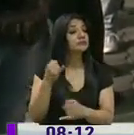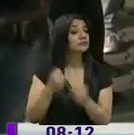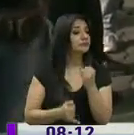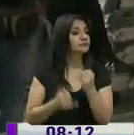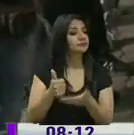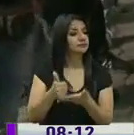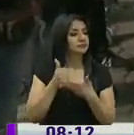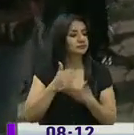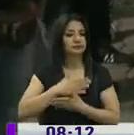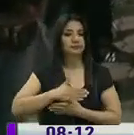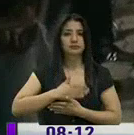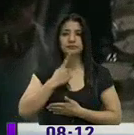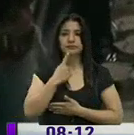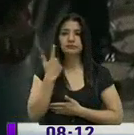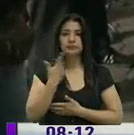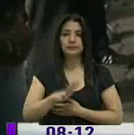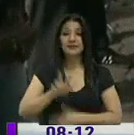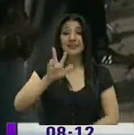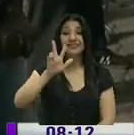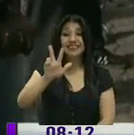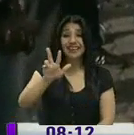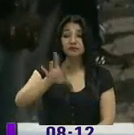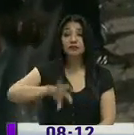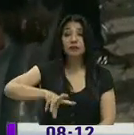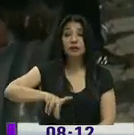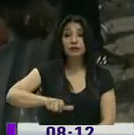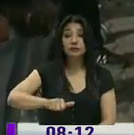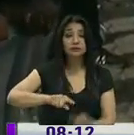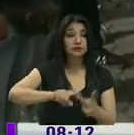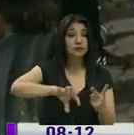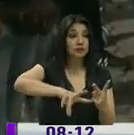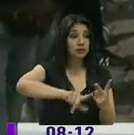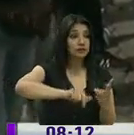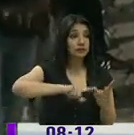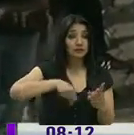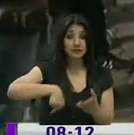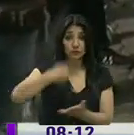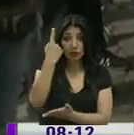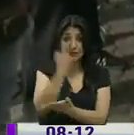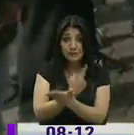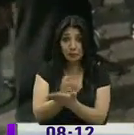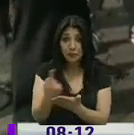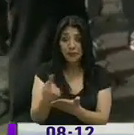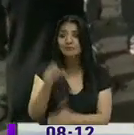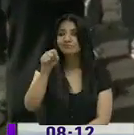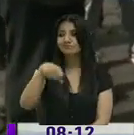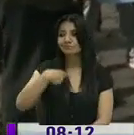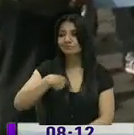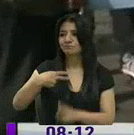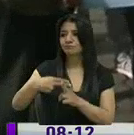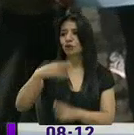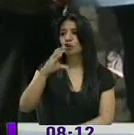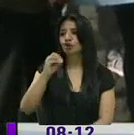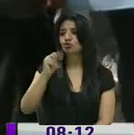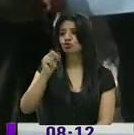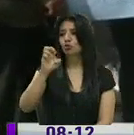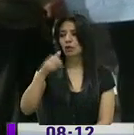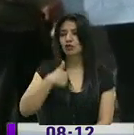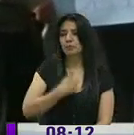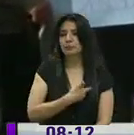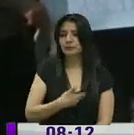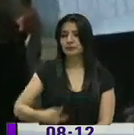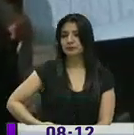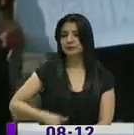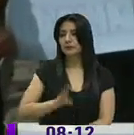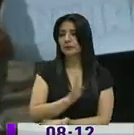favor me decían ya son tres los robos que han tenido esta semana semanas y mi nombre es con solo arequipa ser presidenta del tambo del inka 1